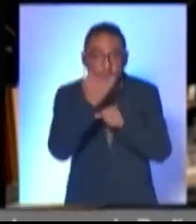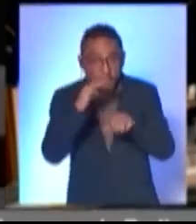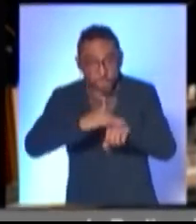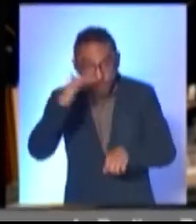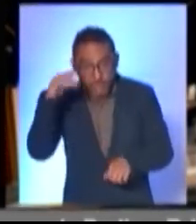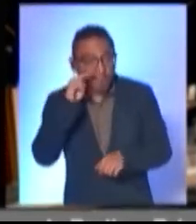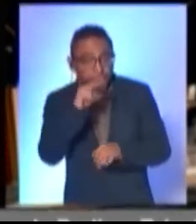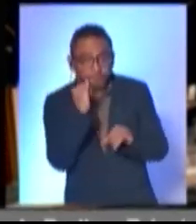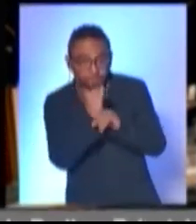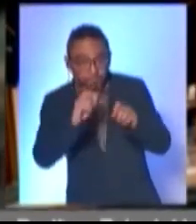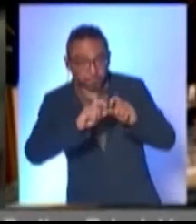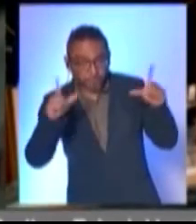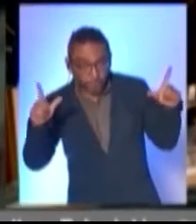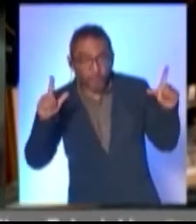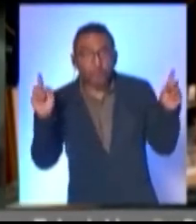a la página oficial de